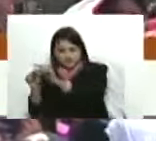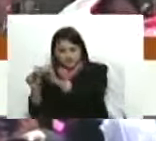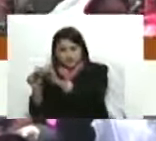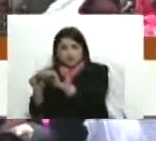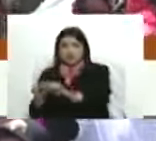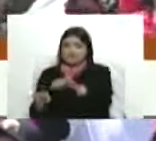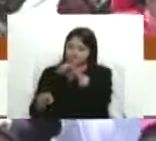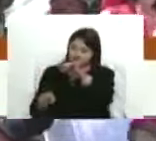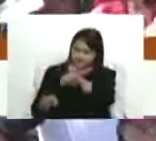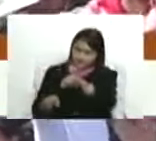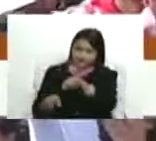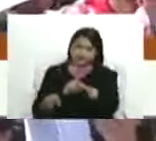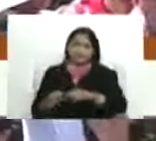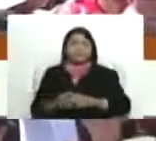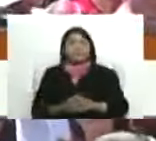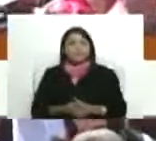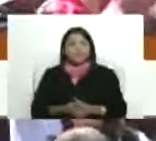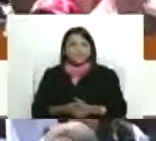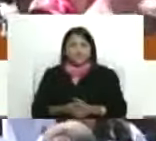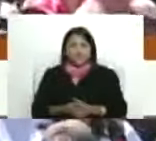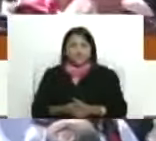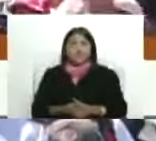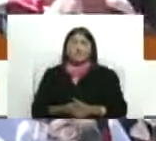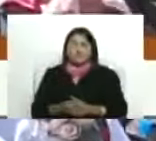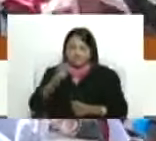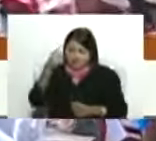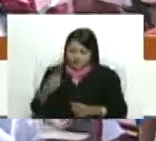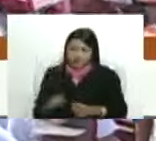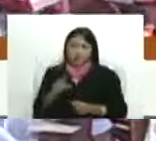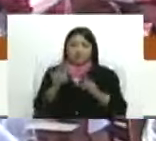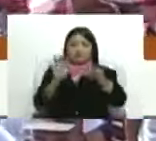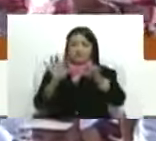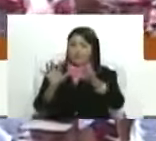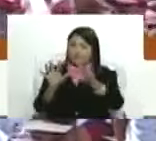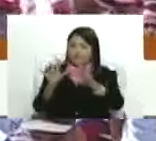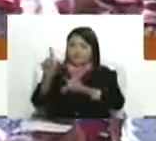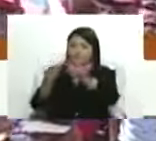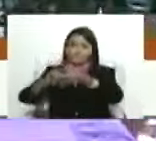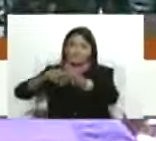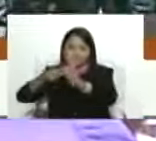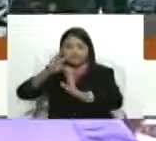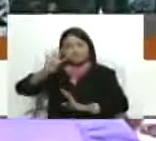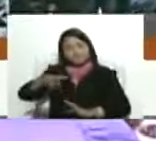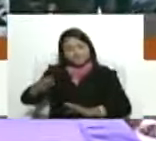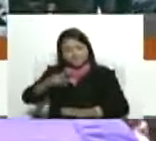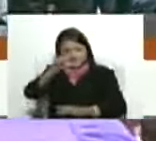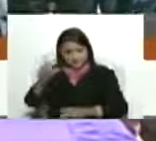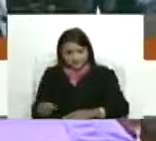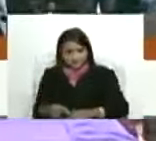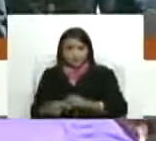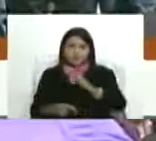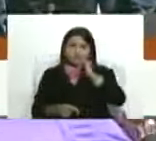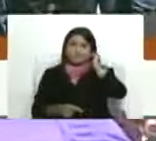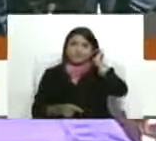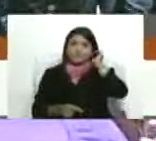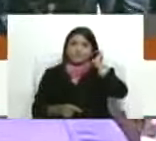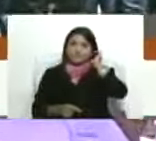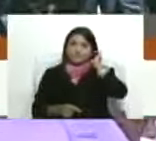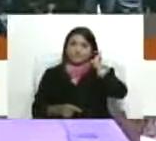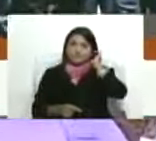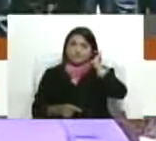estrella estaba el terreno de la guayana no podemos después que el libertador liber